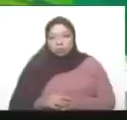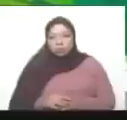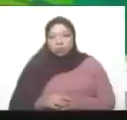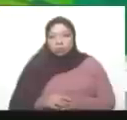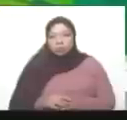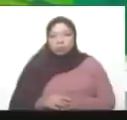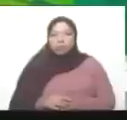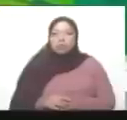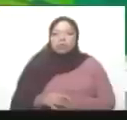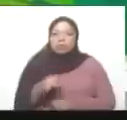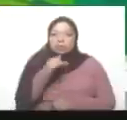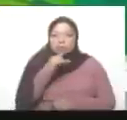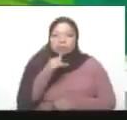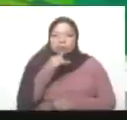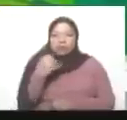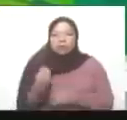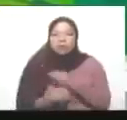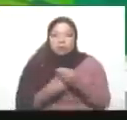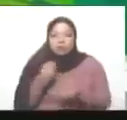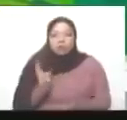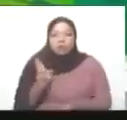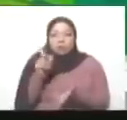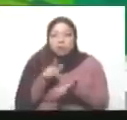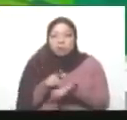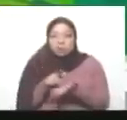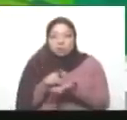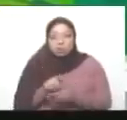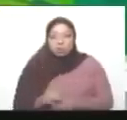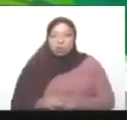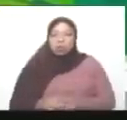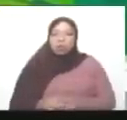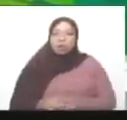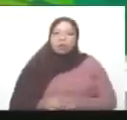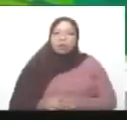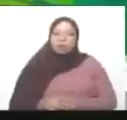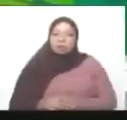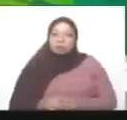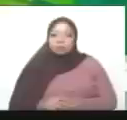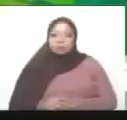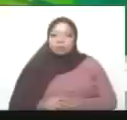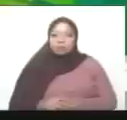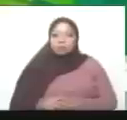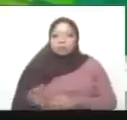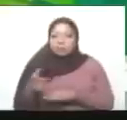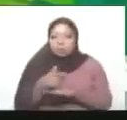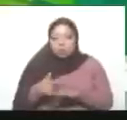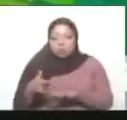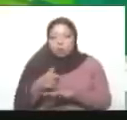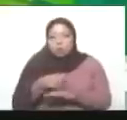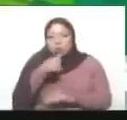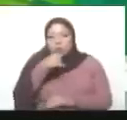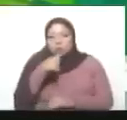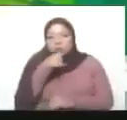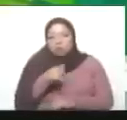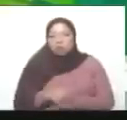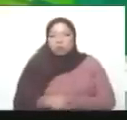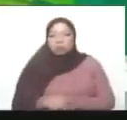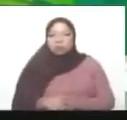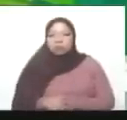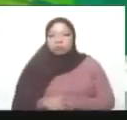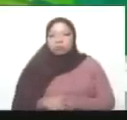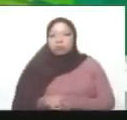Ignacio iribarren Borges canciller del gobierno del doctor Raúl leoni